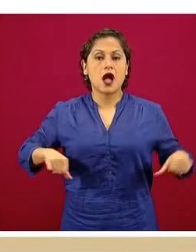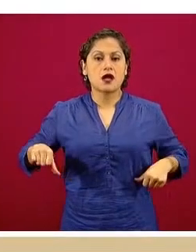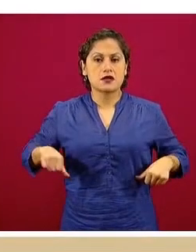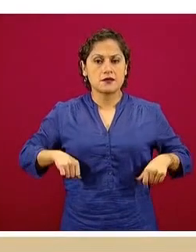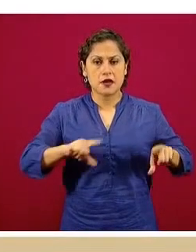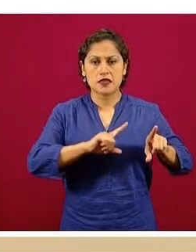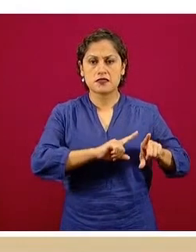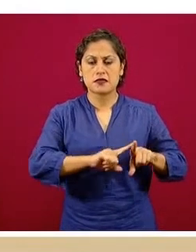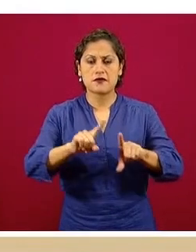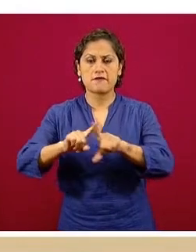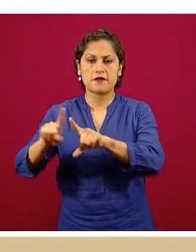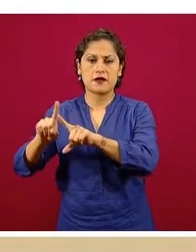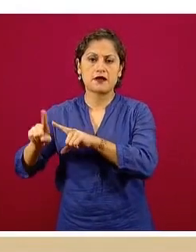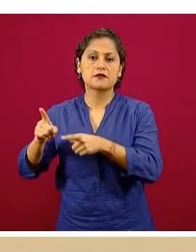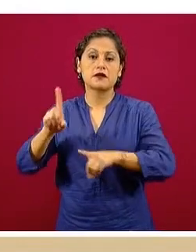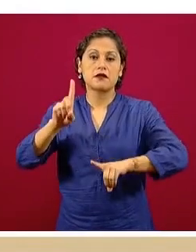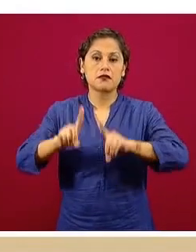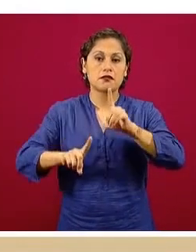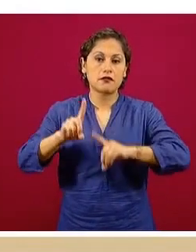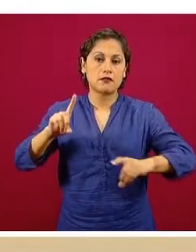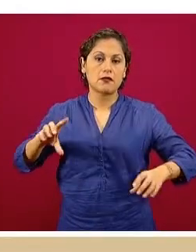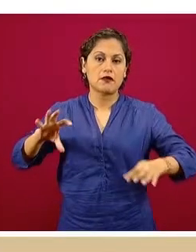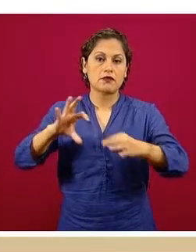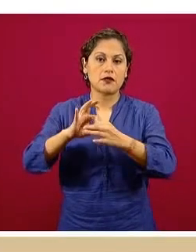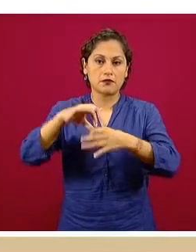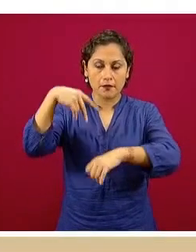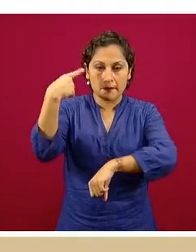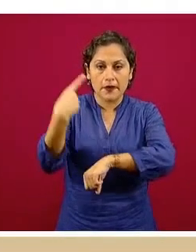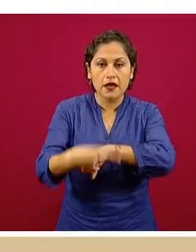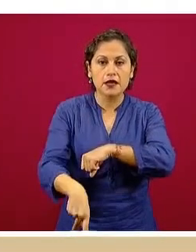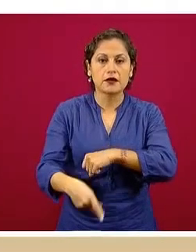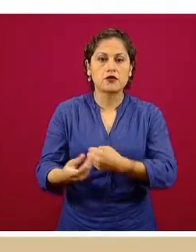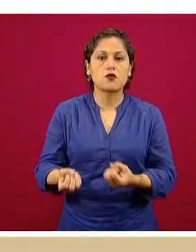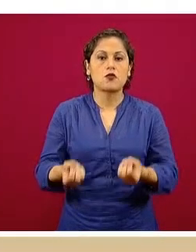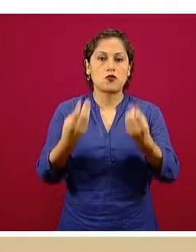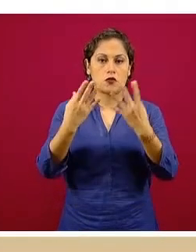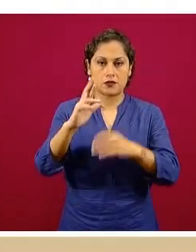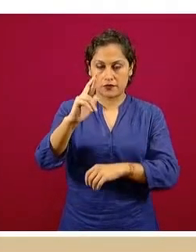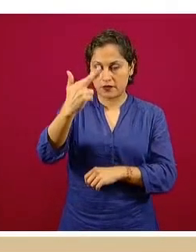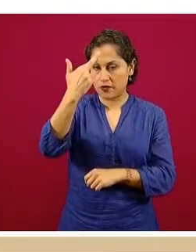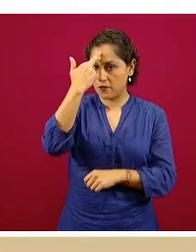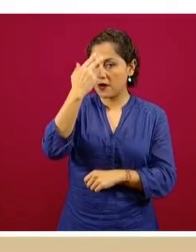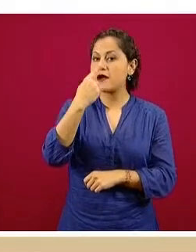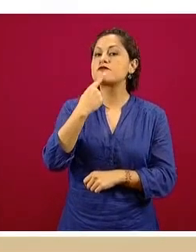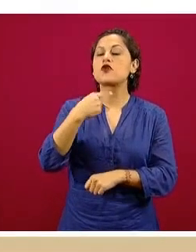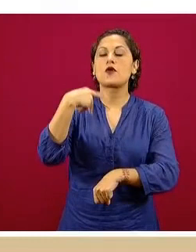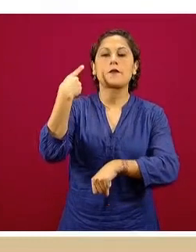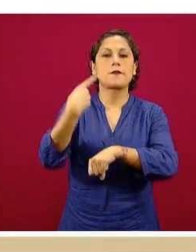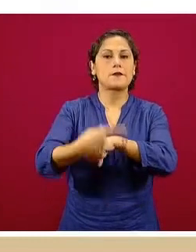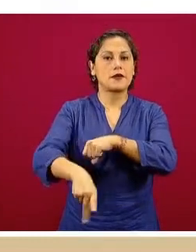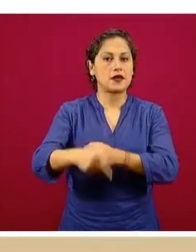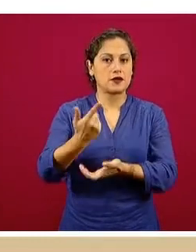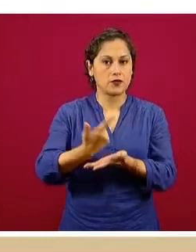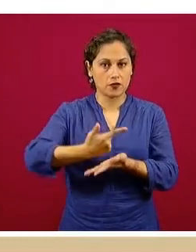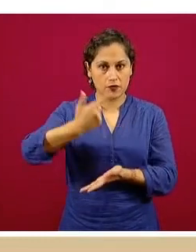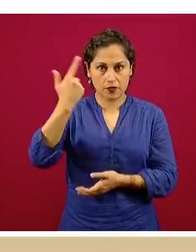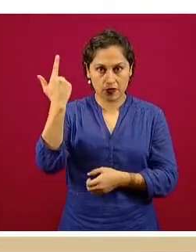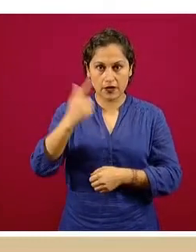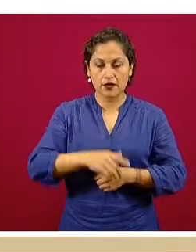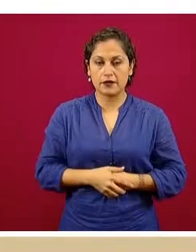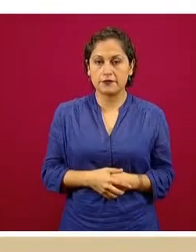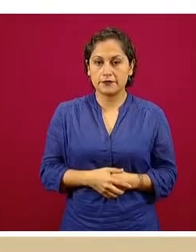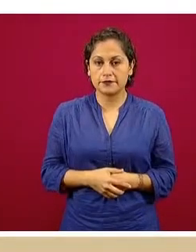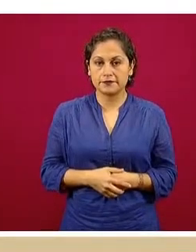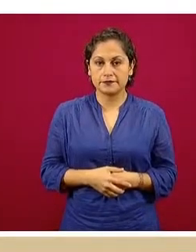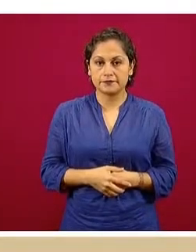medidas en relación precisamente al riesgo recordando que el rojo es el riesgo máximo es decir hay un riesgo de ese